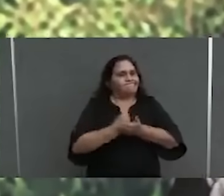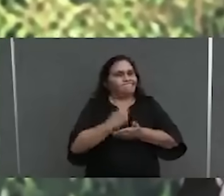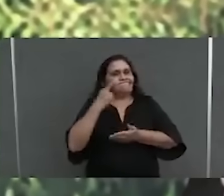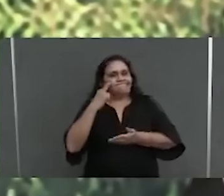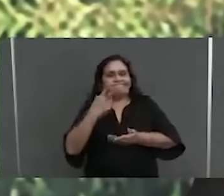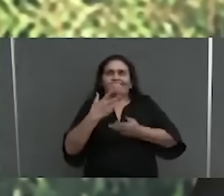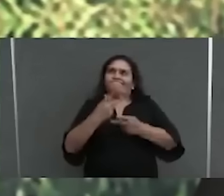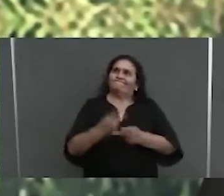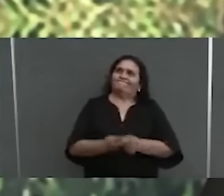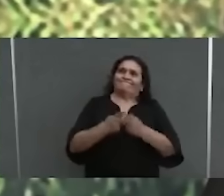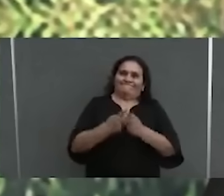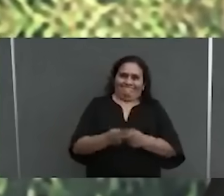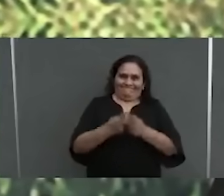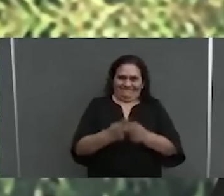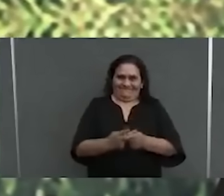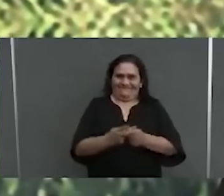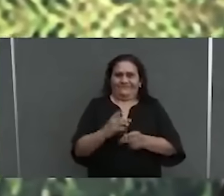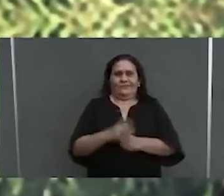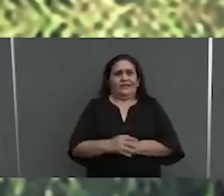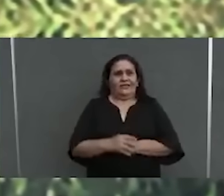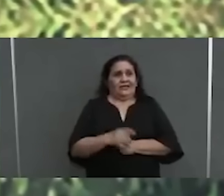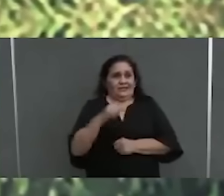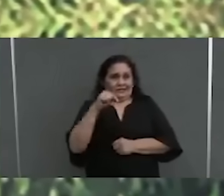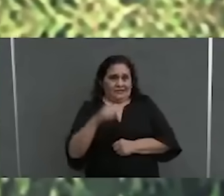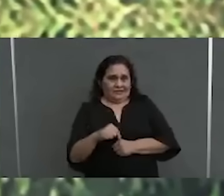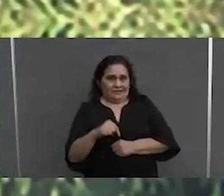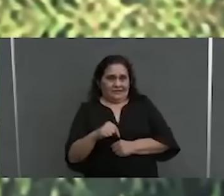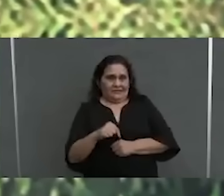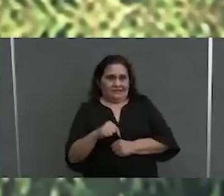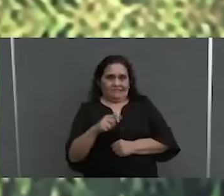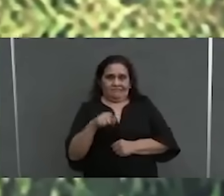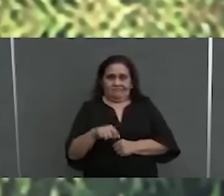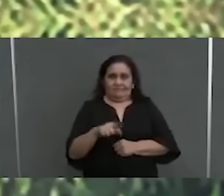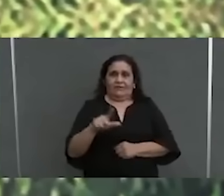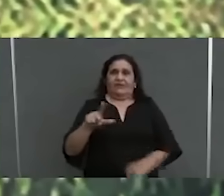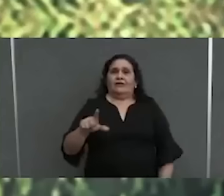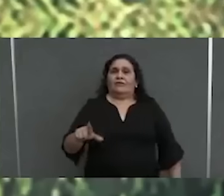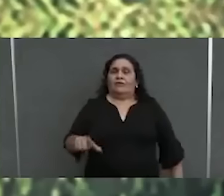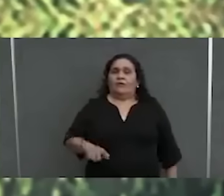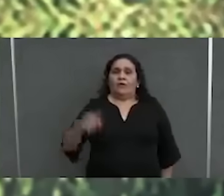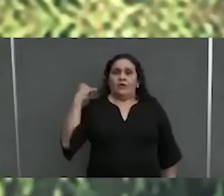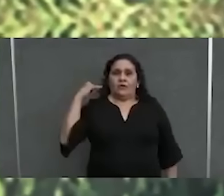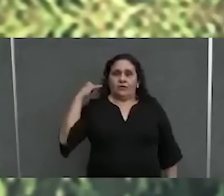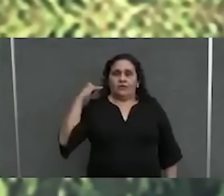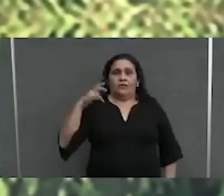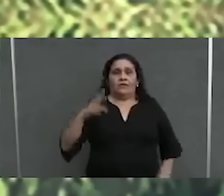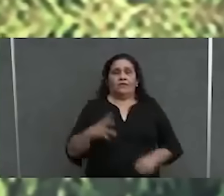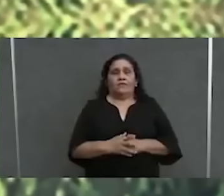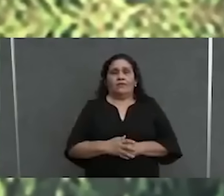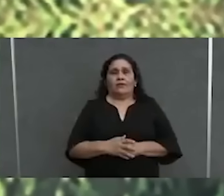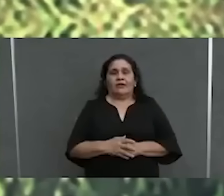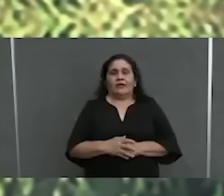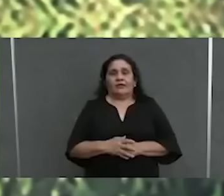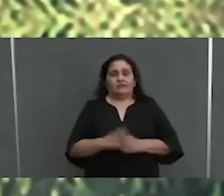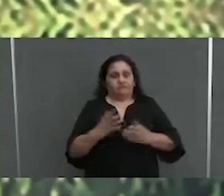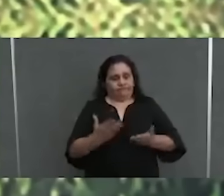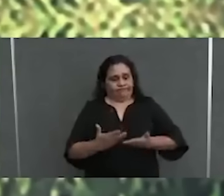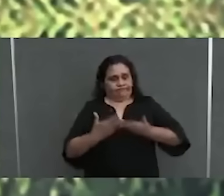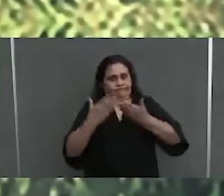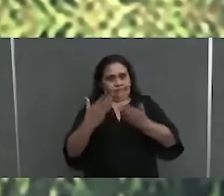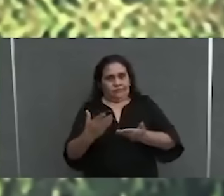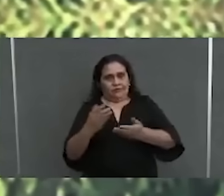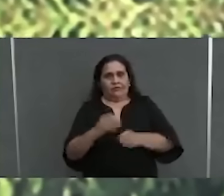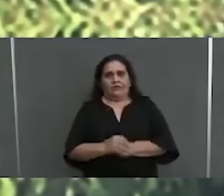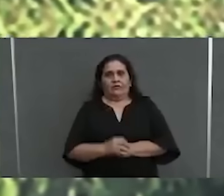le llamamos a todo mundo. Aquí, para que tengan idea, en el gobierno del estado, para sacar lo que necesitábamos entregar, son